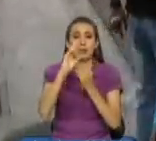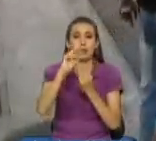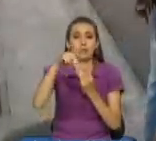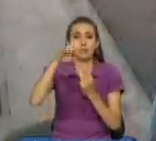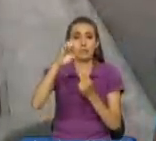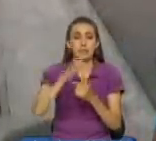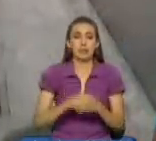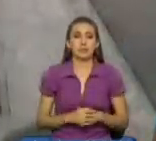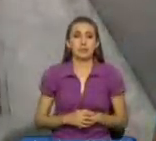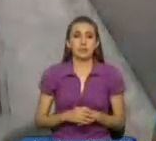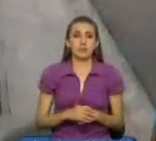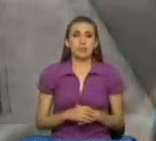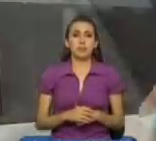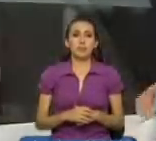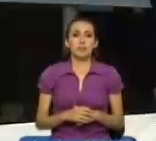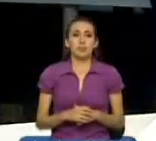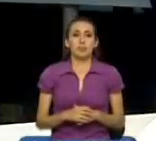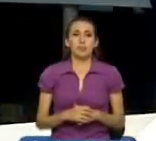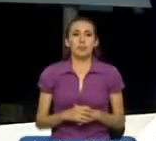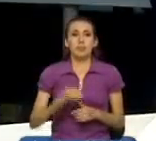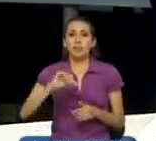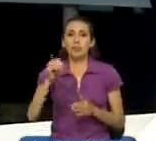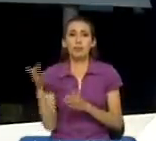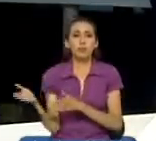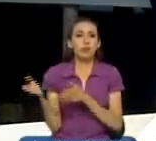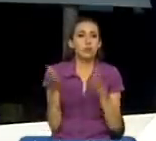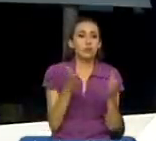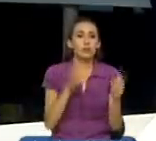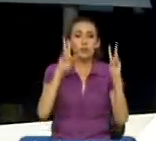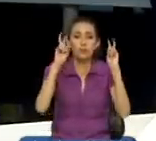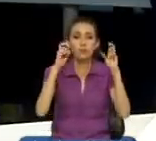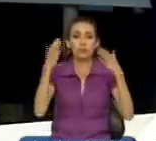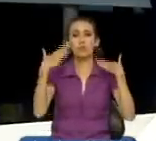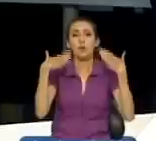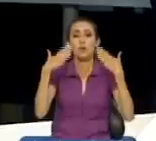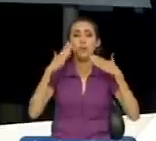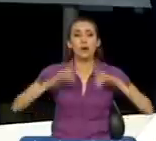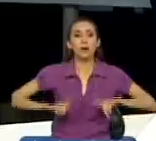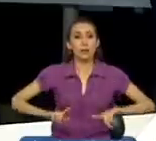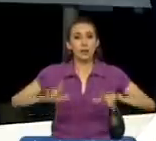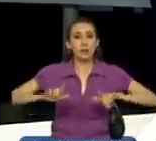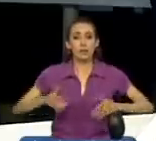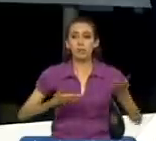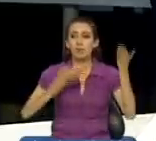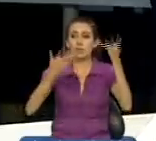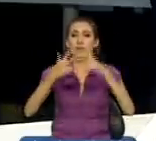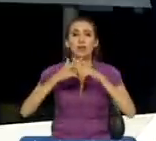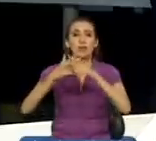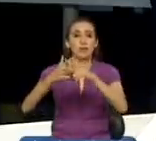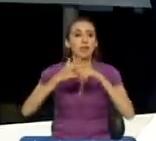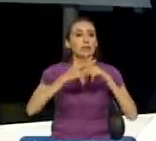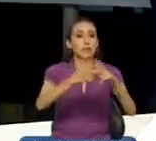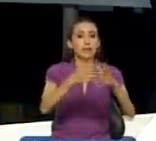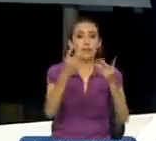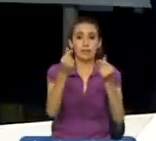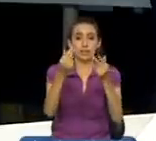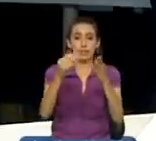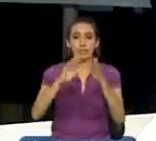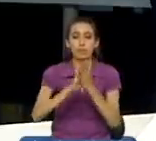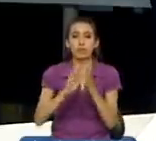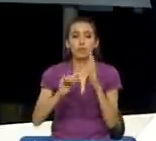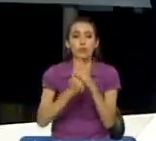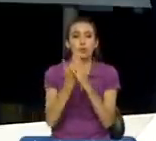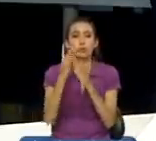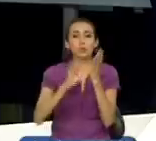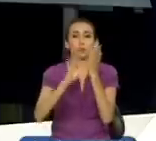paredes Ecuador TV y en otro tema en Guayaquil el jefe de estado lenín Moreno entregó créditos y anunció nuevas líneas de apoyo